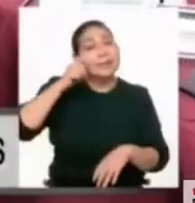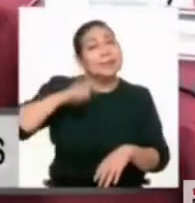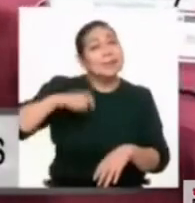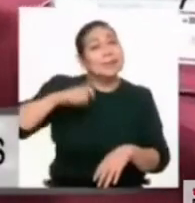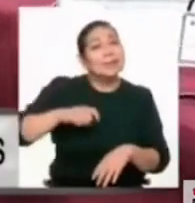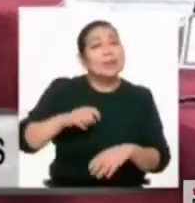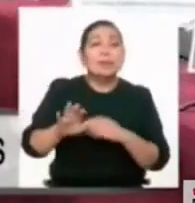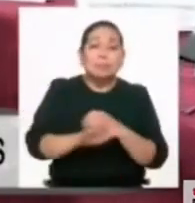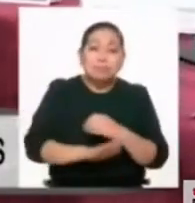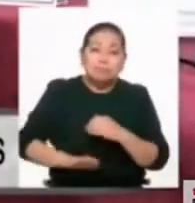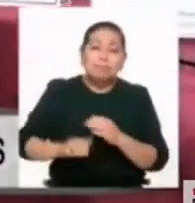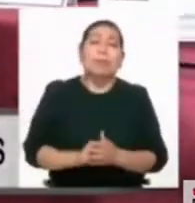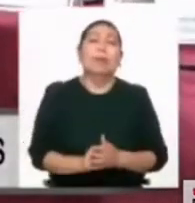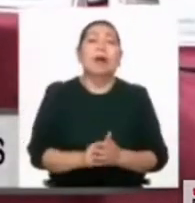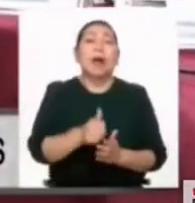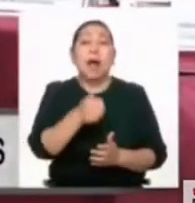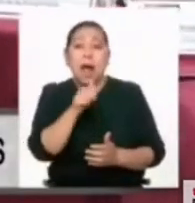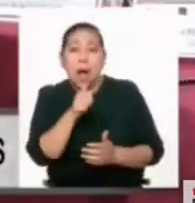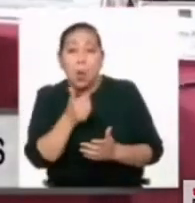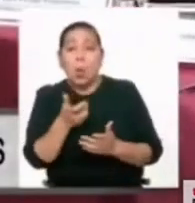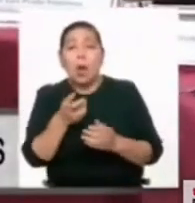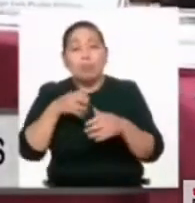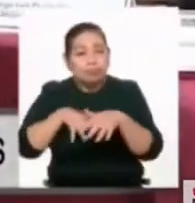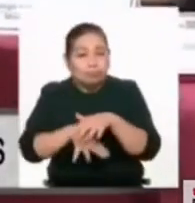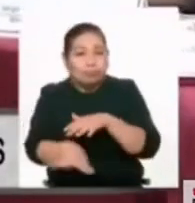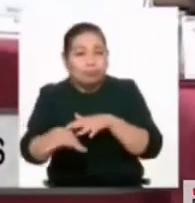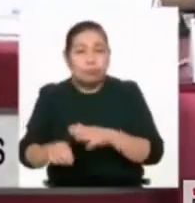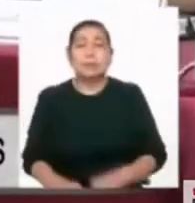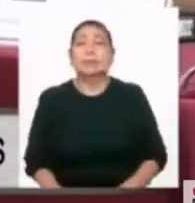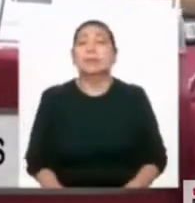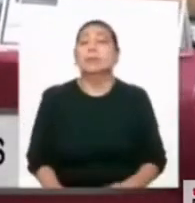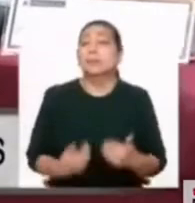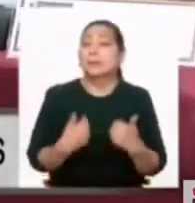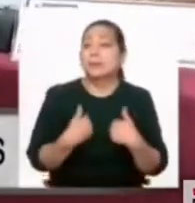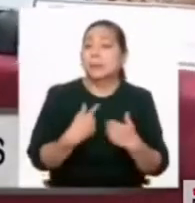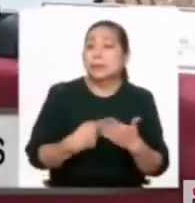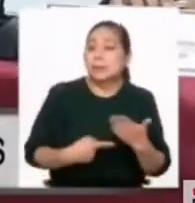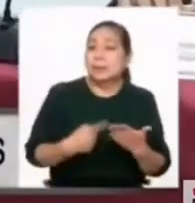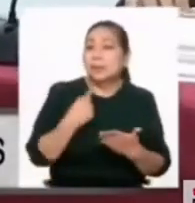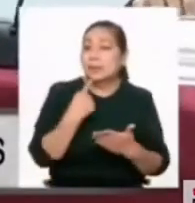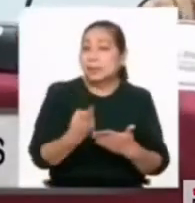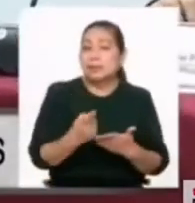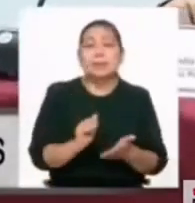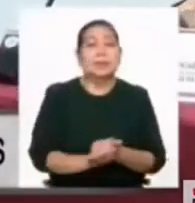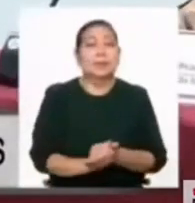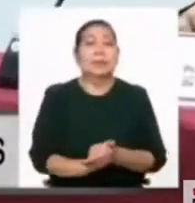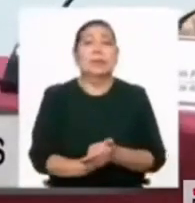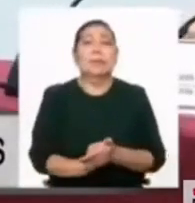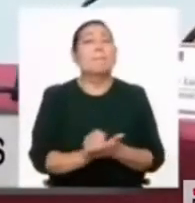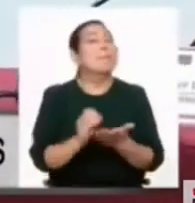necesitan saneamiento, agua y desagüe. Tenemos que establecer lo que